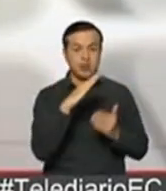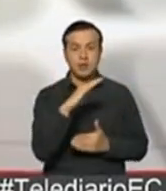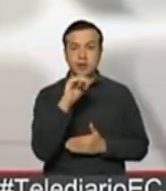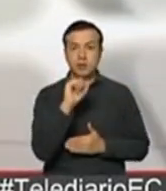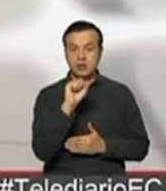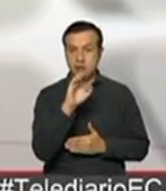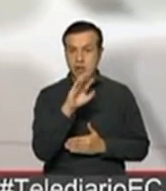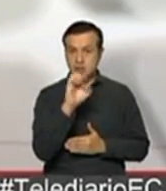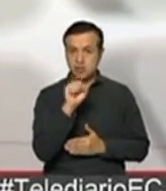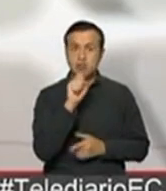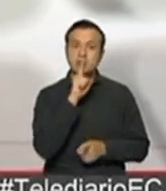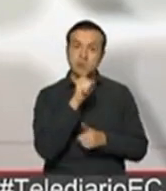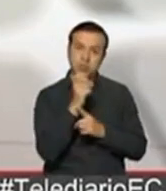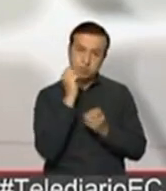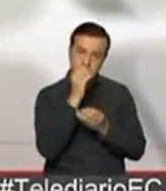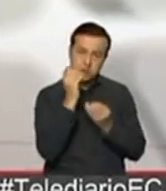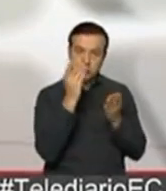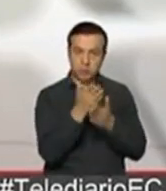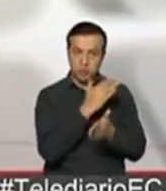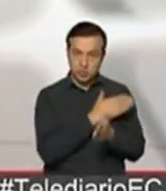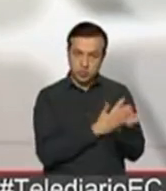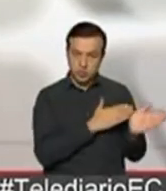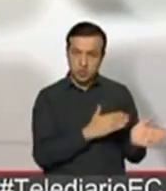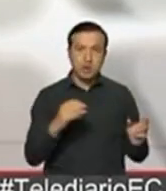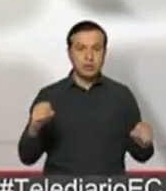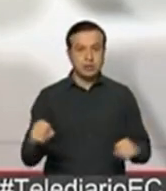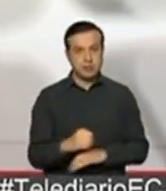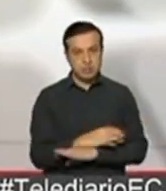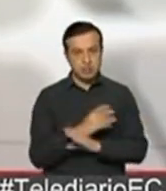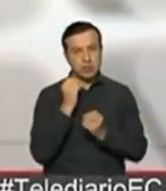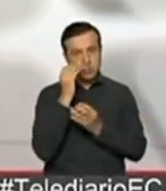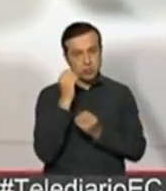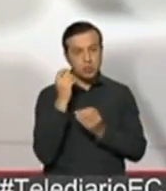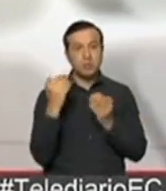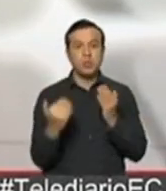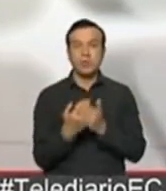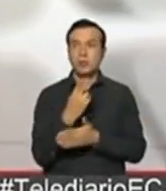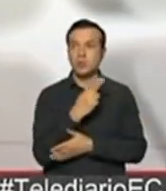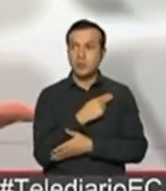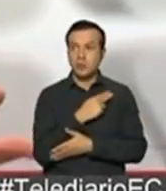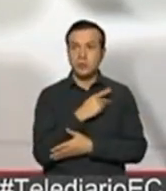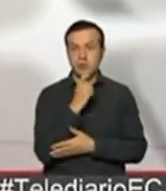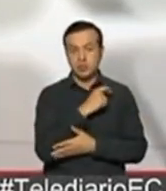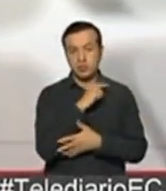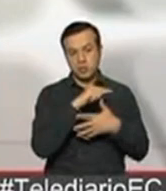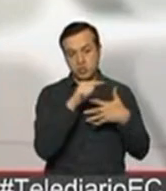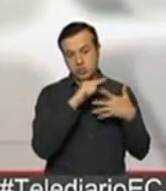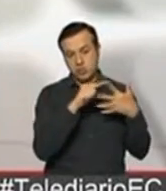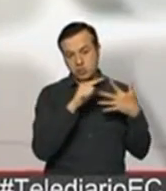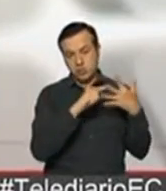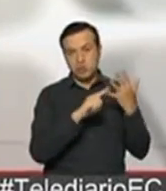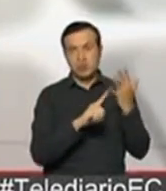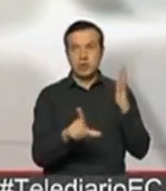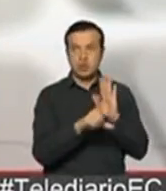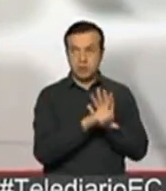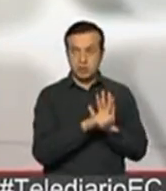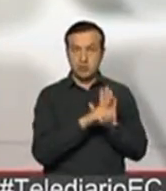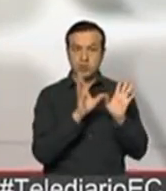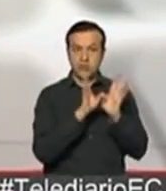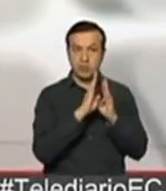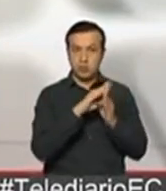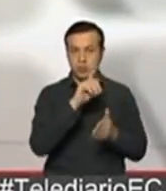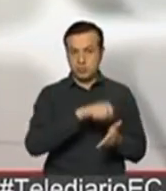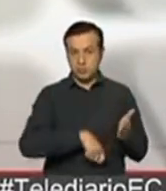se hace también un informe previo la senplades hace un informe previo para que se crea una universidad tiene que pasar por una ley en el congreso